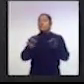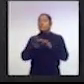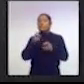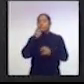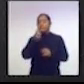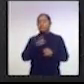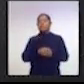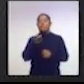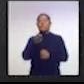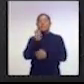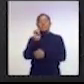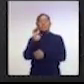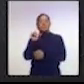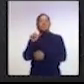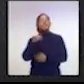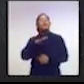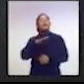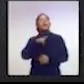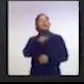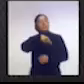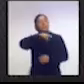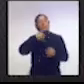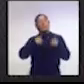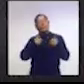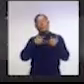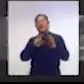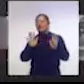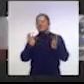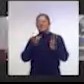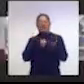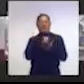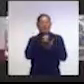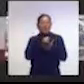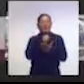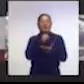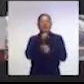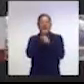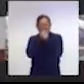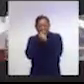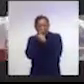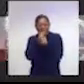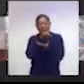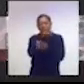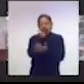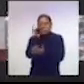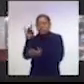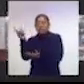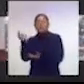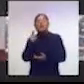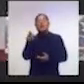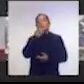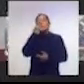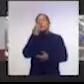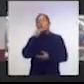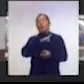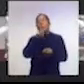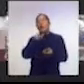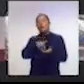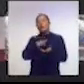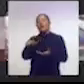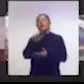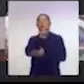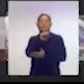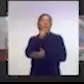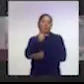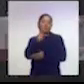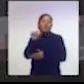becas van dirigidas a estudiantes que ya pasaron el proceso de selección del colegio. Claro. El Colegio de Tlaxcala está ubicado en San Pablo Petatitlán. Si hay